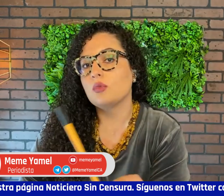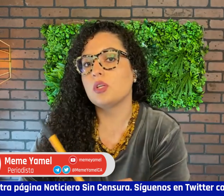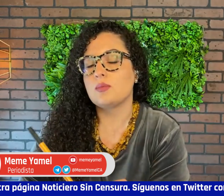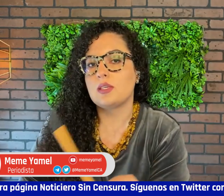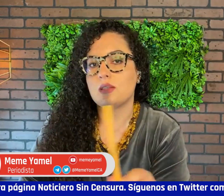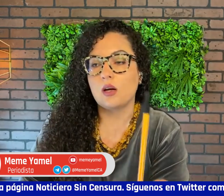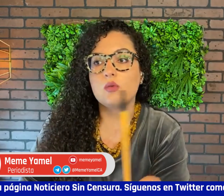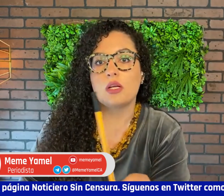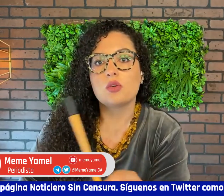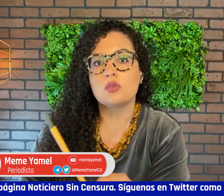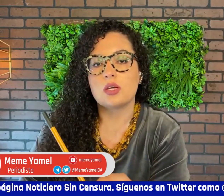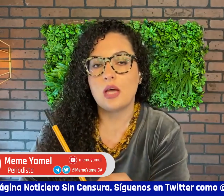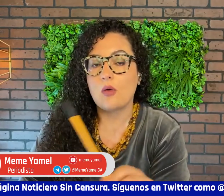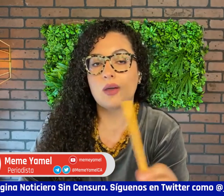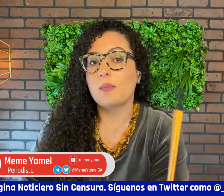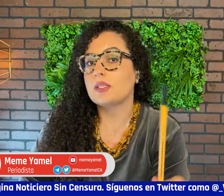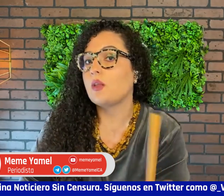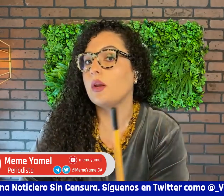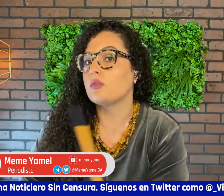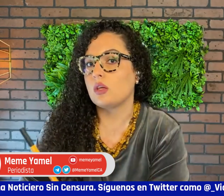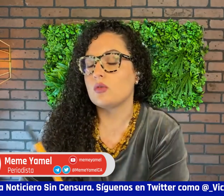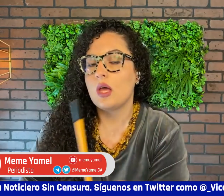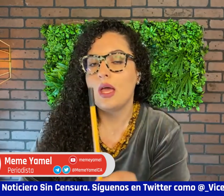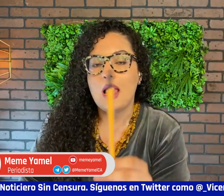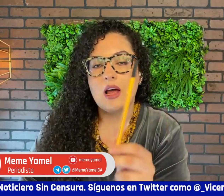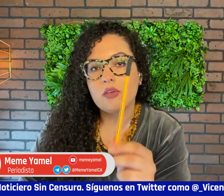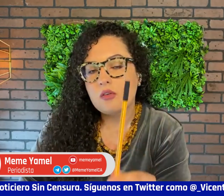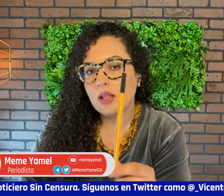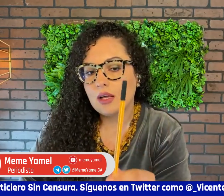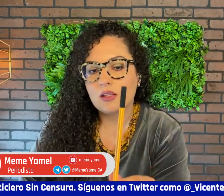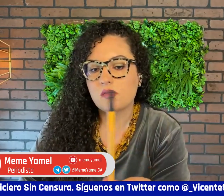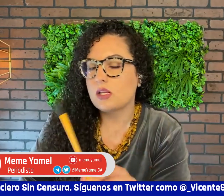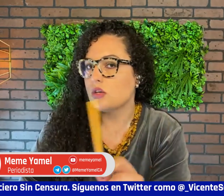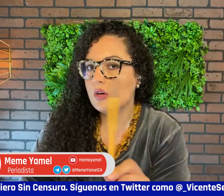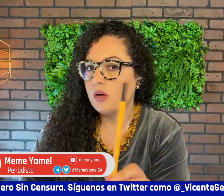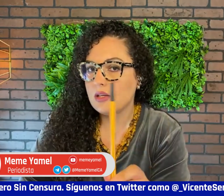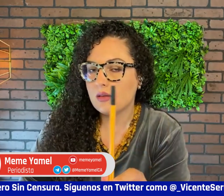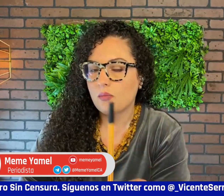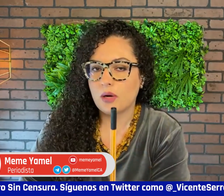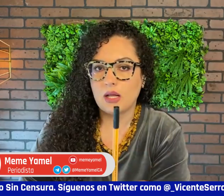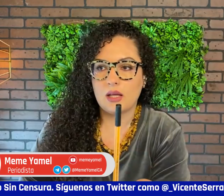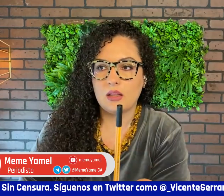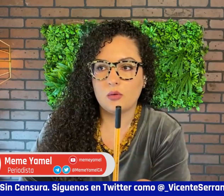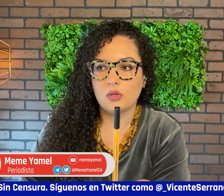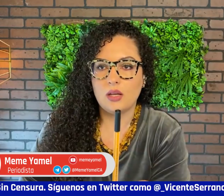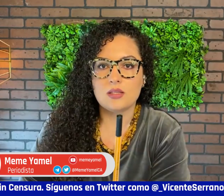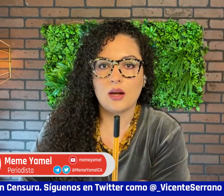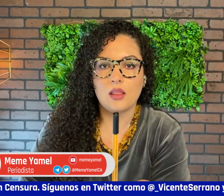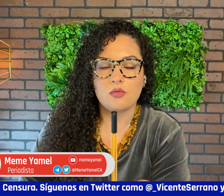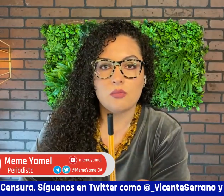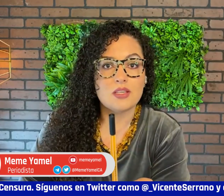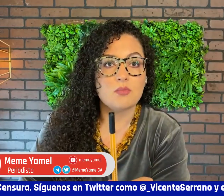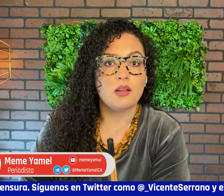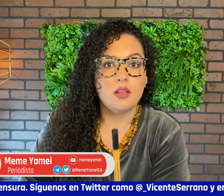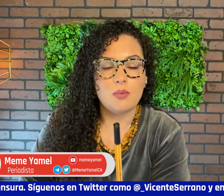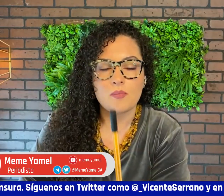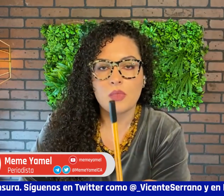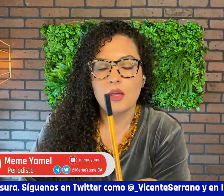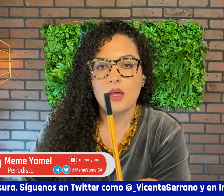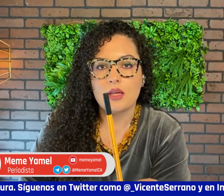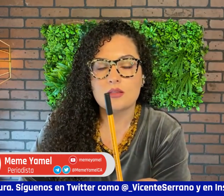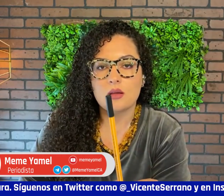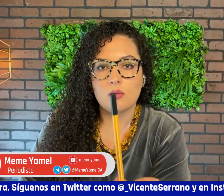sociedad muchas veces en algunas cosas, aunque han pasado varios años. La figura de Cantinflas no es para utilizarla de forma